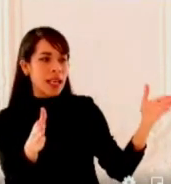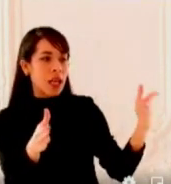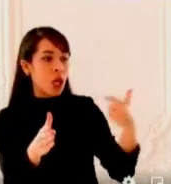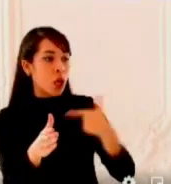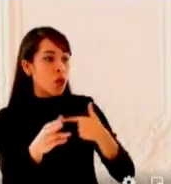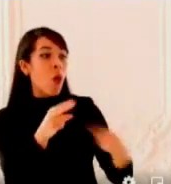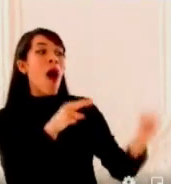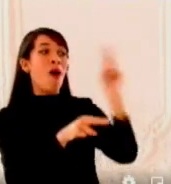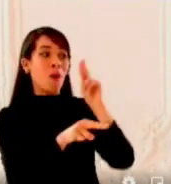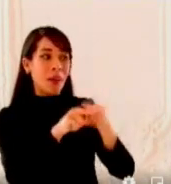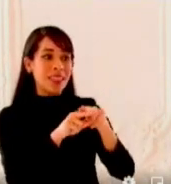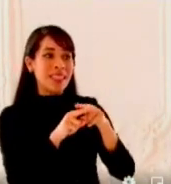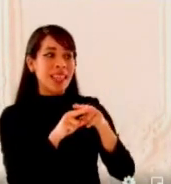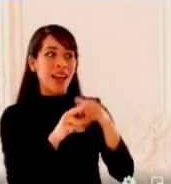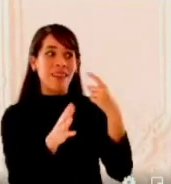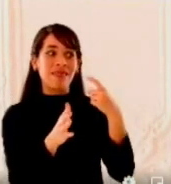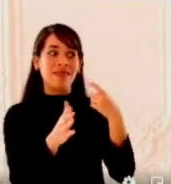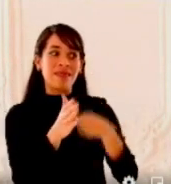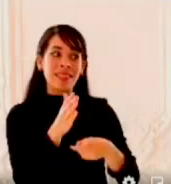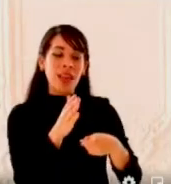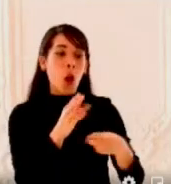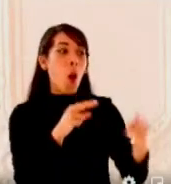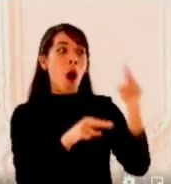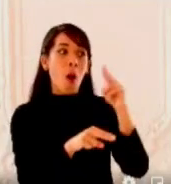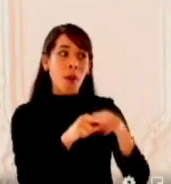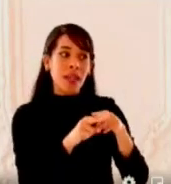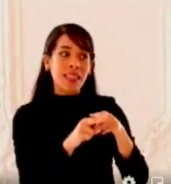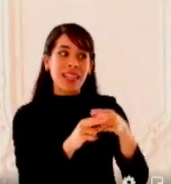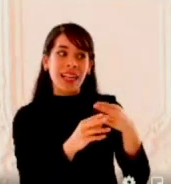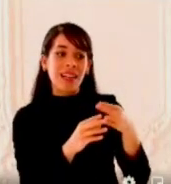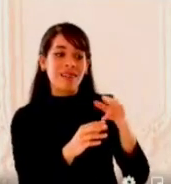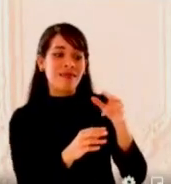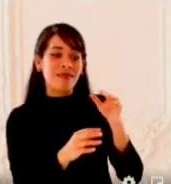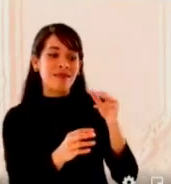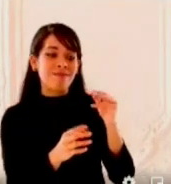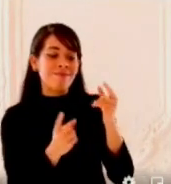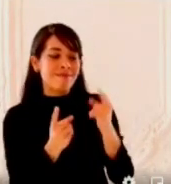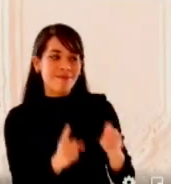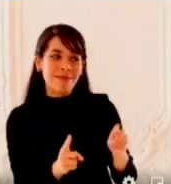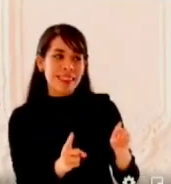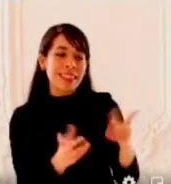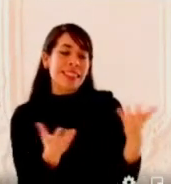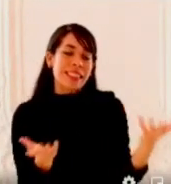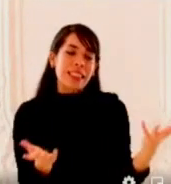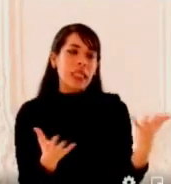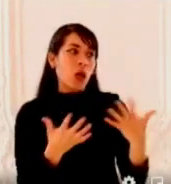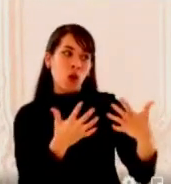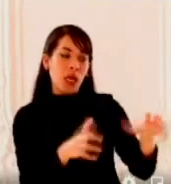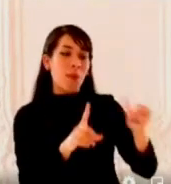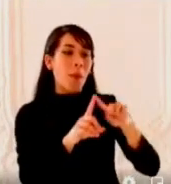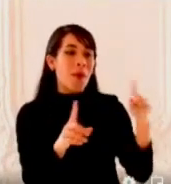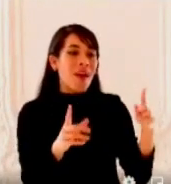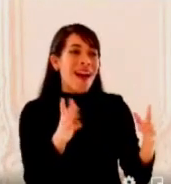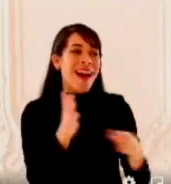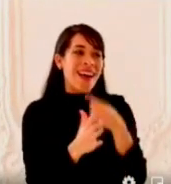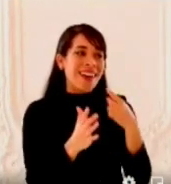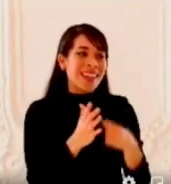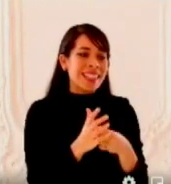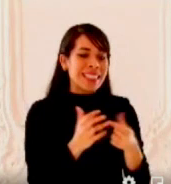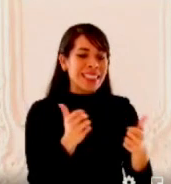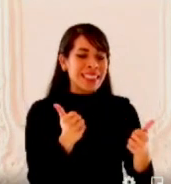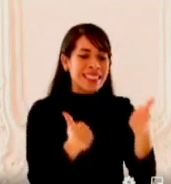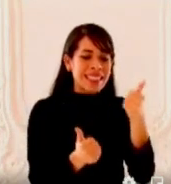pueblo en la medida que pueda evitarlo. Hay veces que no hay alternativa. La Junta de Supervisión